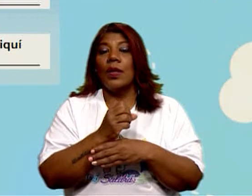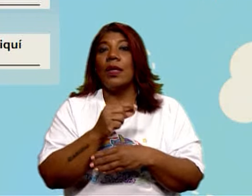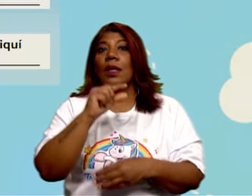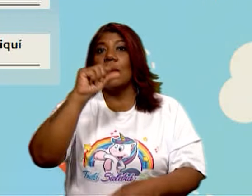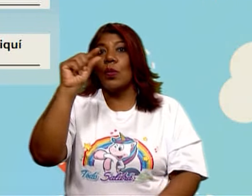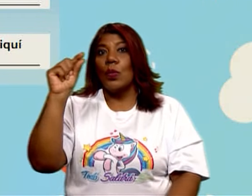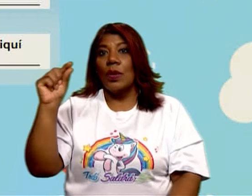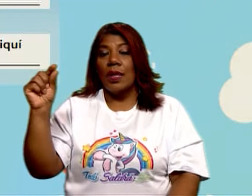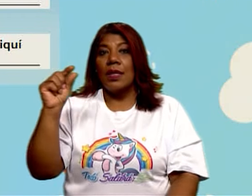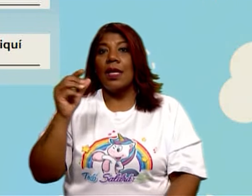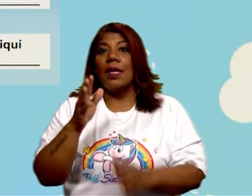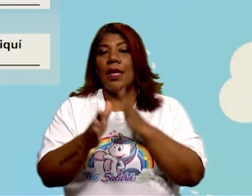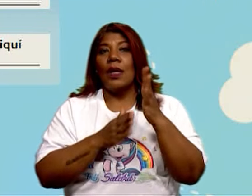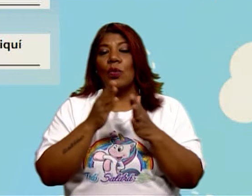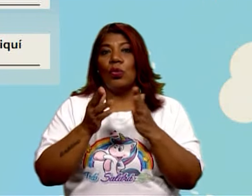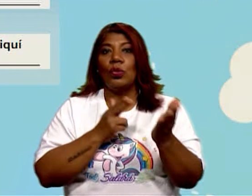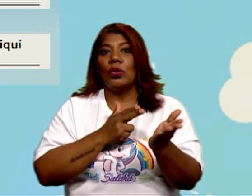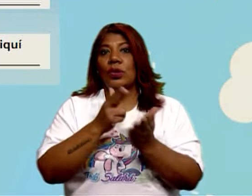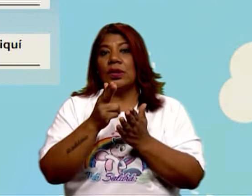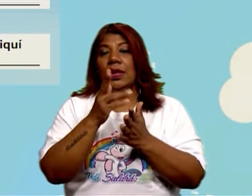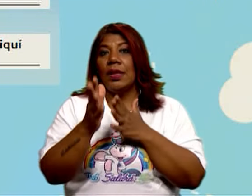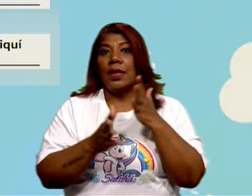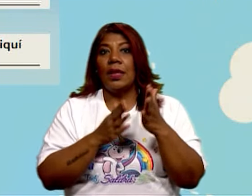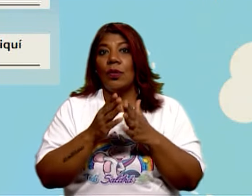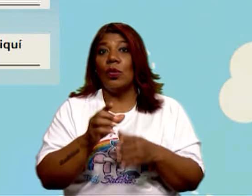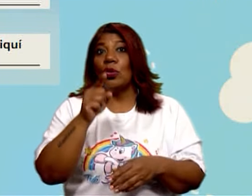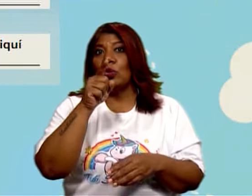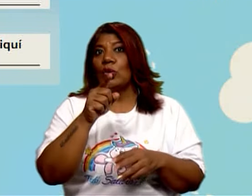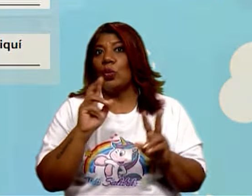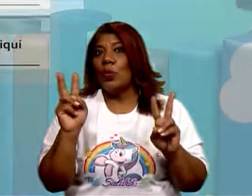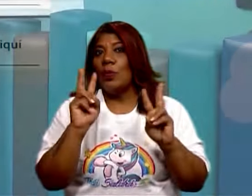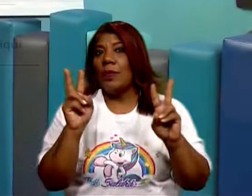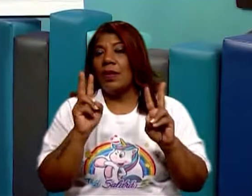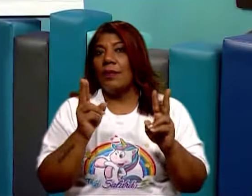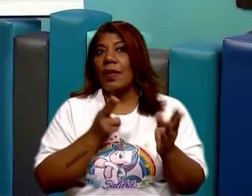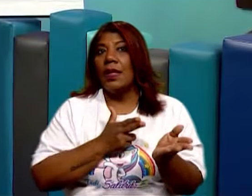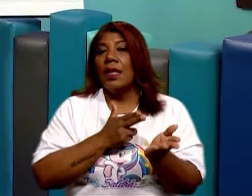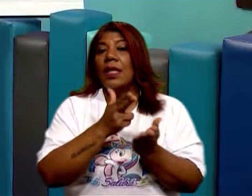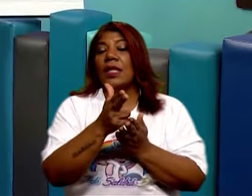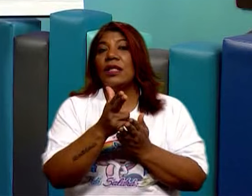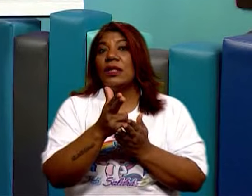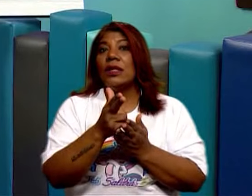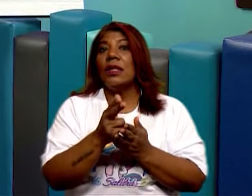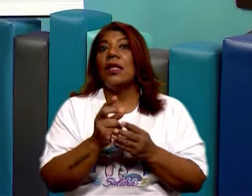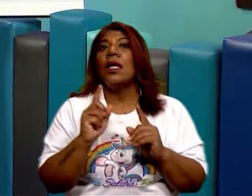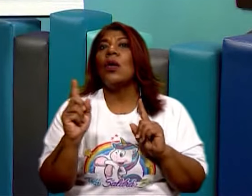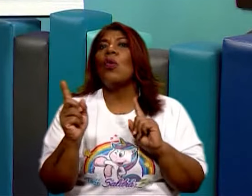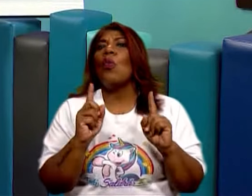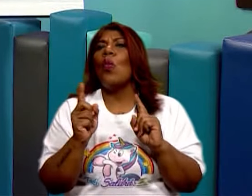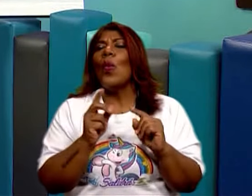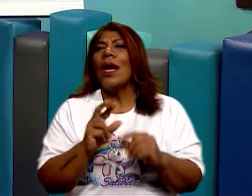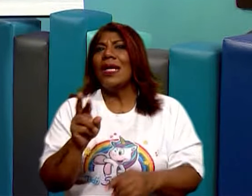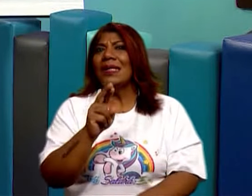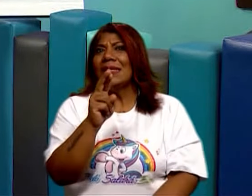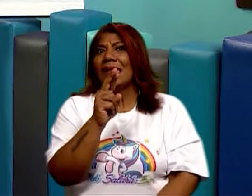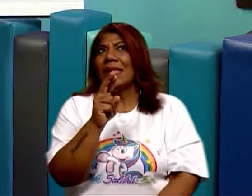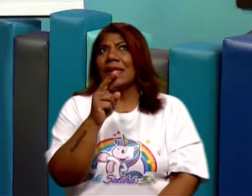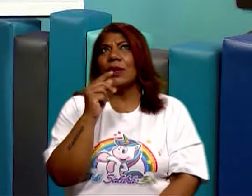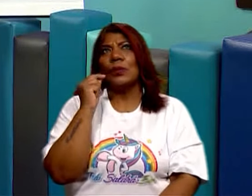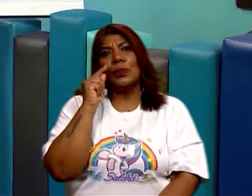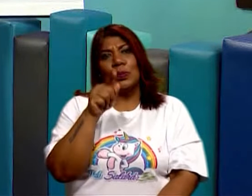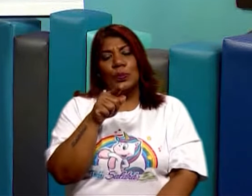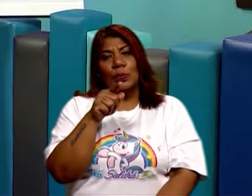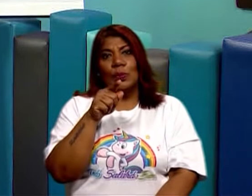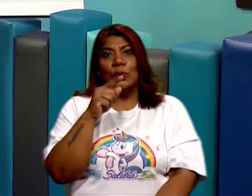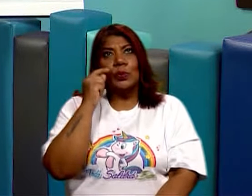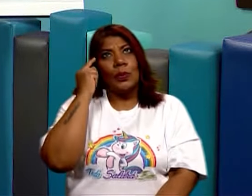y Colón. Si estás en la provincia de Darién, ¿qué río es más importante? Te están pidiendo que pongas el